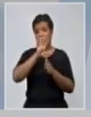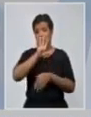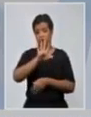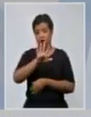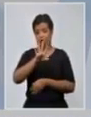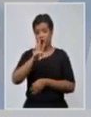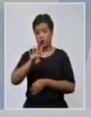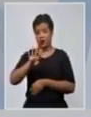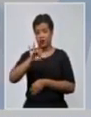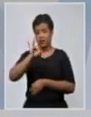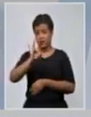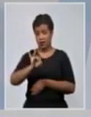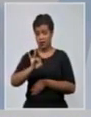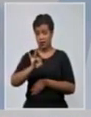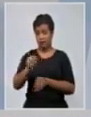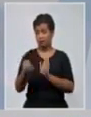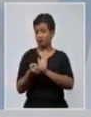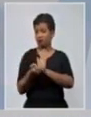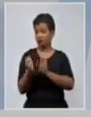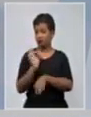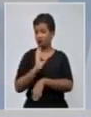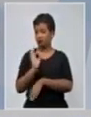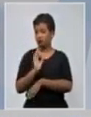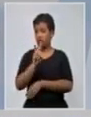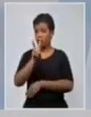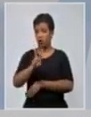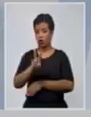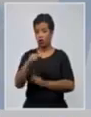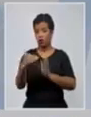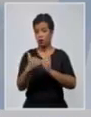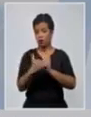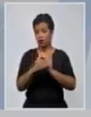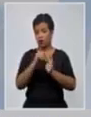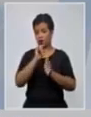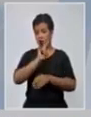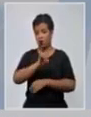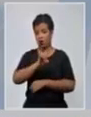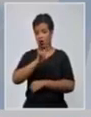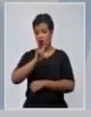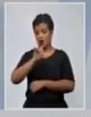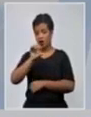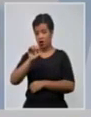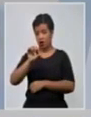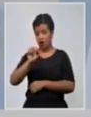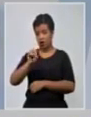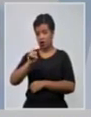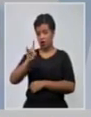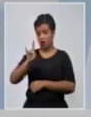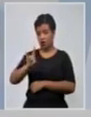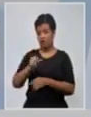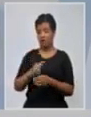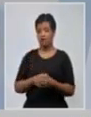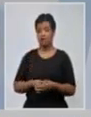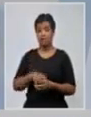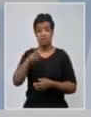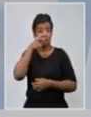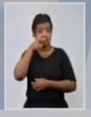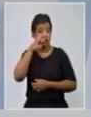5.547, sospechosos 2.909, en vigilancia